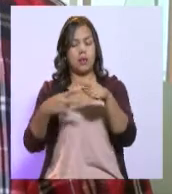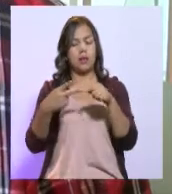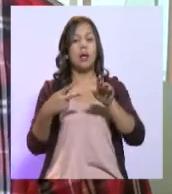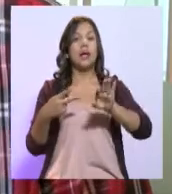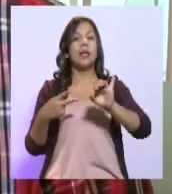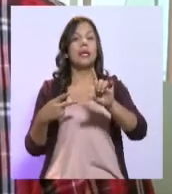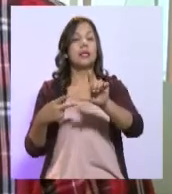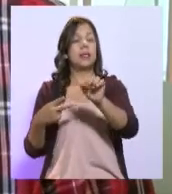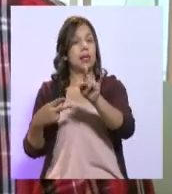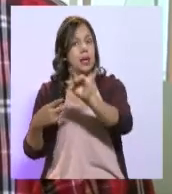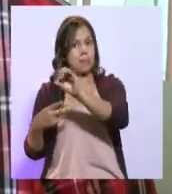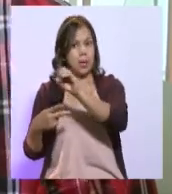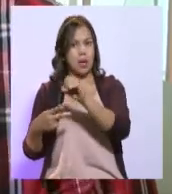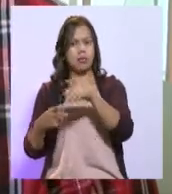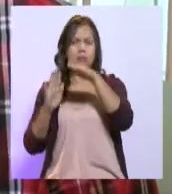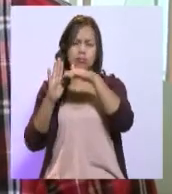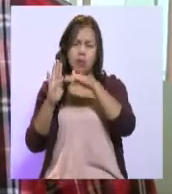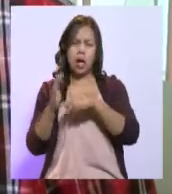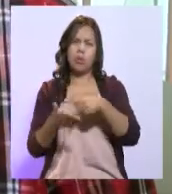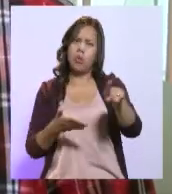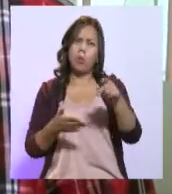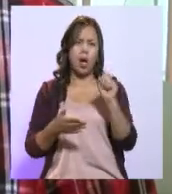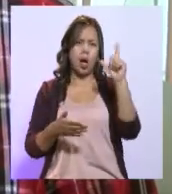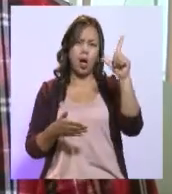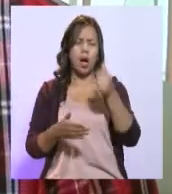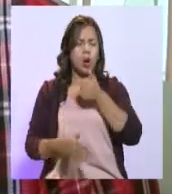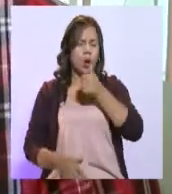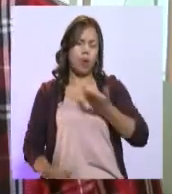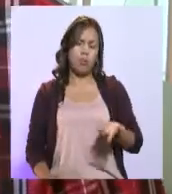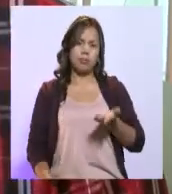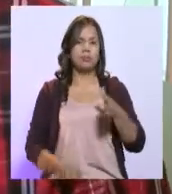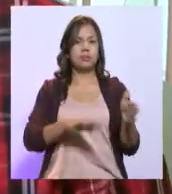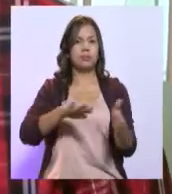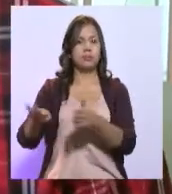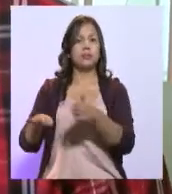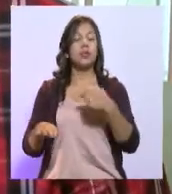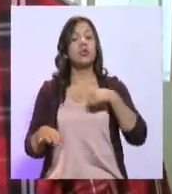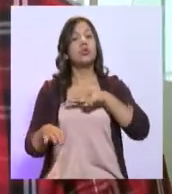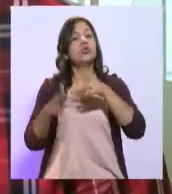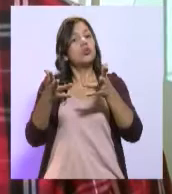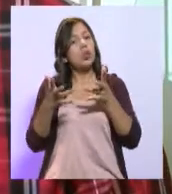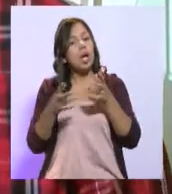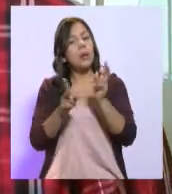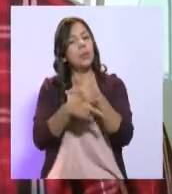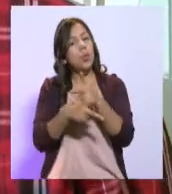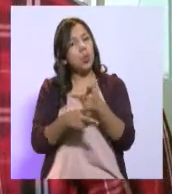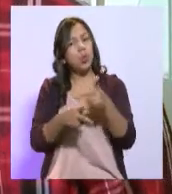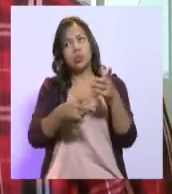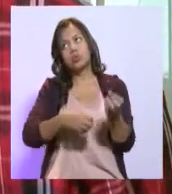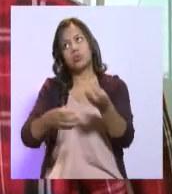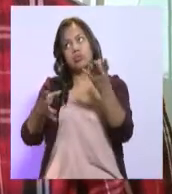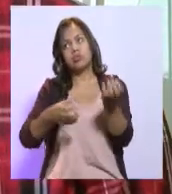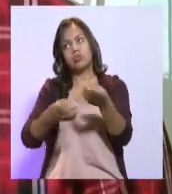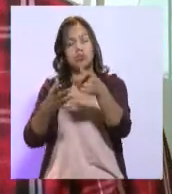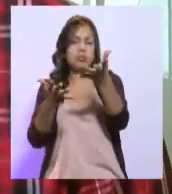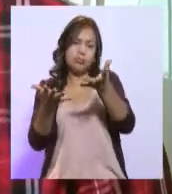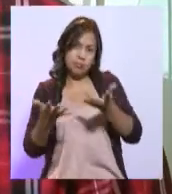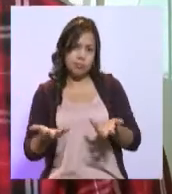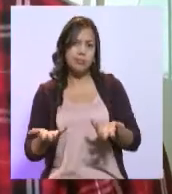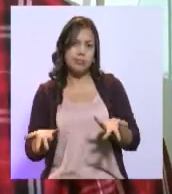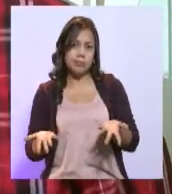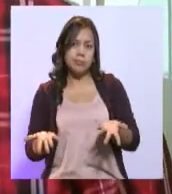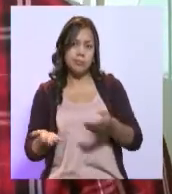nosotros necesitamos un mercado donde poder sacar nuestros productos, ¿no? O sea, eso sería la parte fundamental que